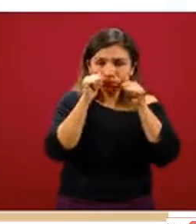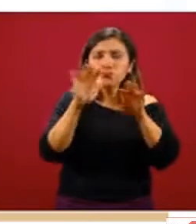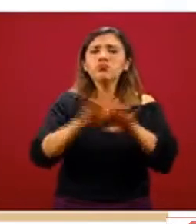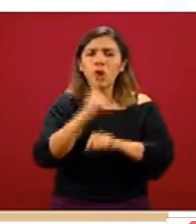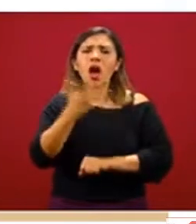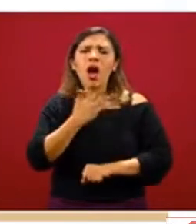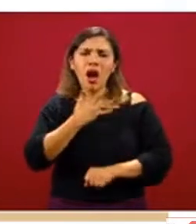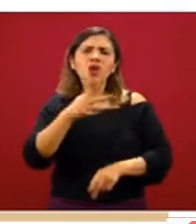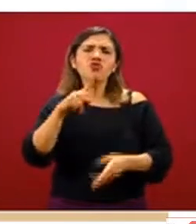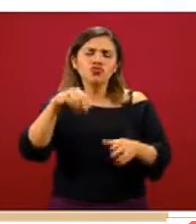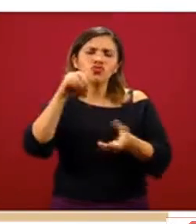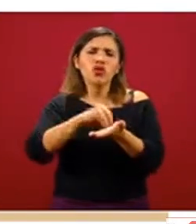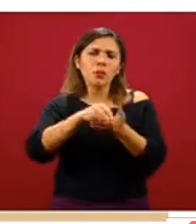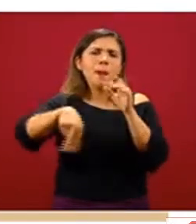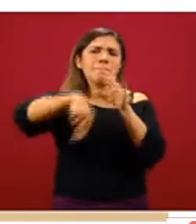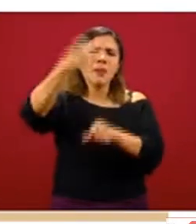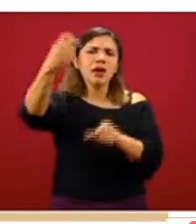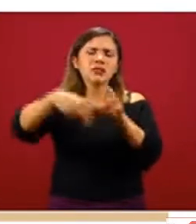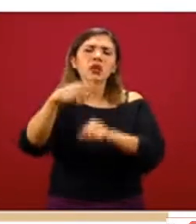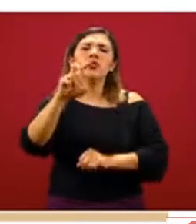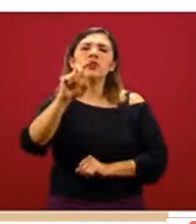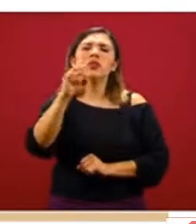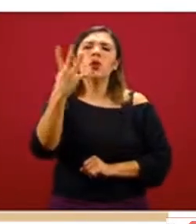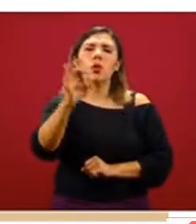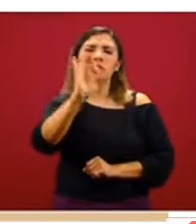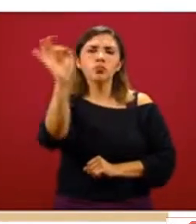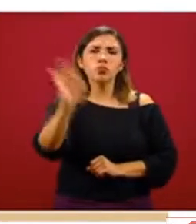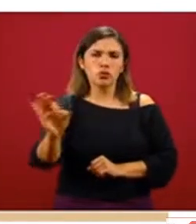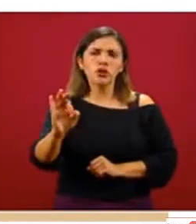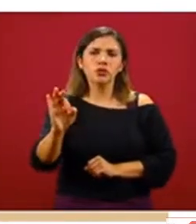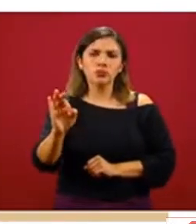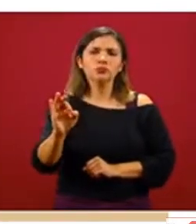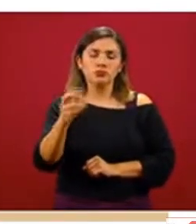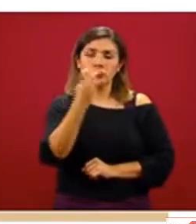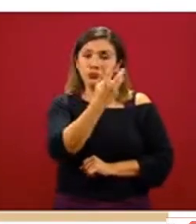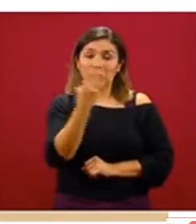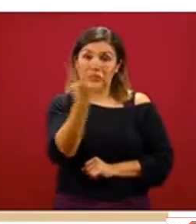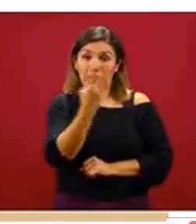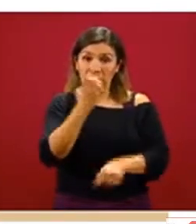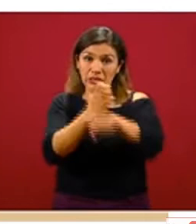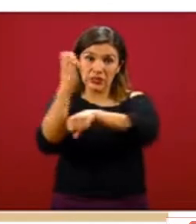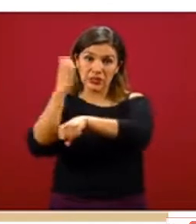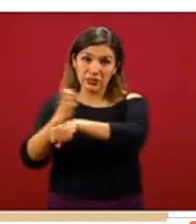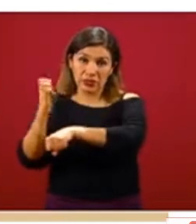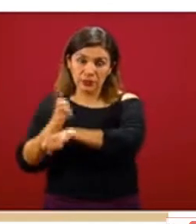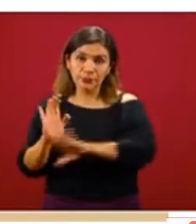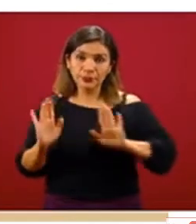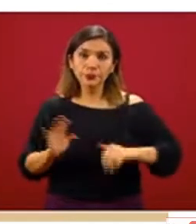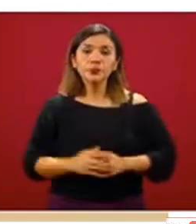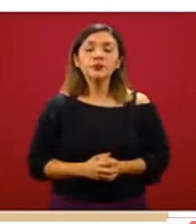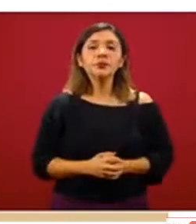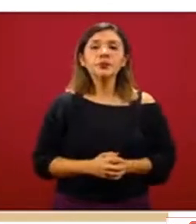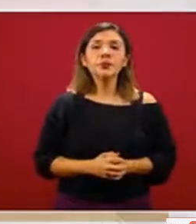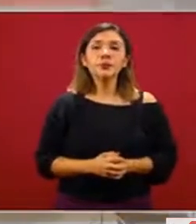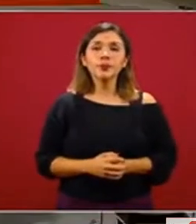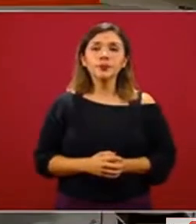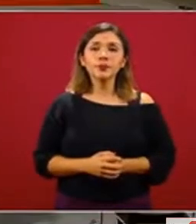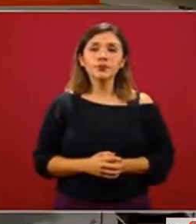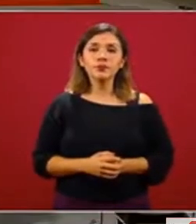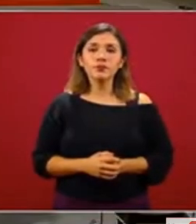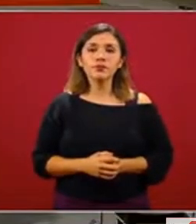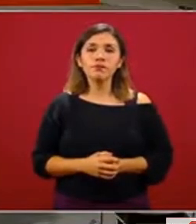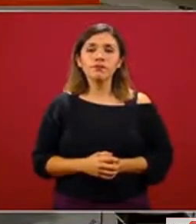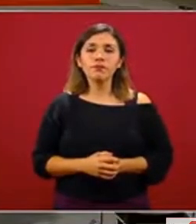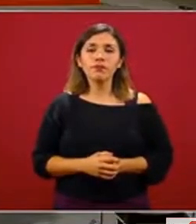todavía hay una disponibilidad de 34% al menos en estas entidades. La siguiente diapositiva es